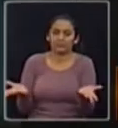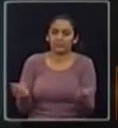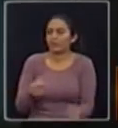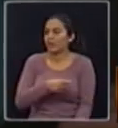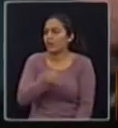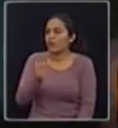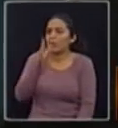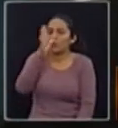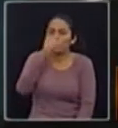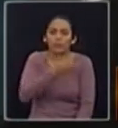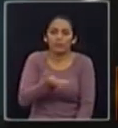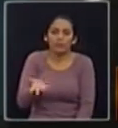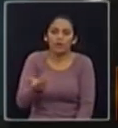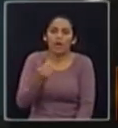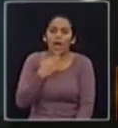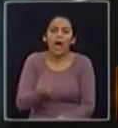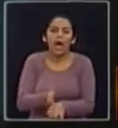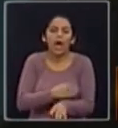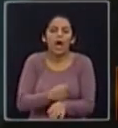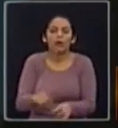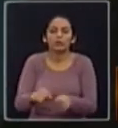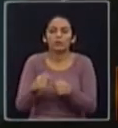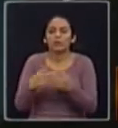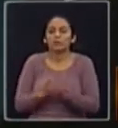que presentaron. Recortes de periódicos,